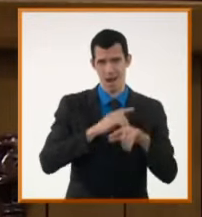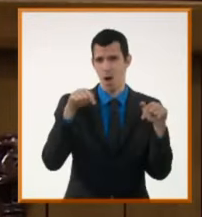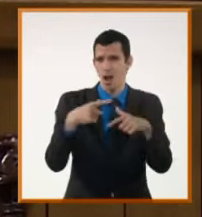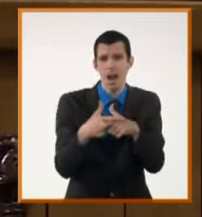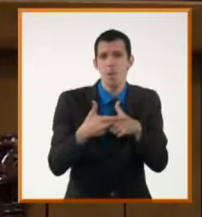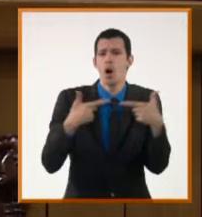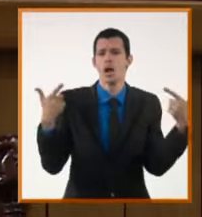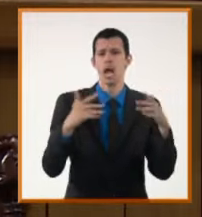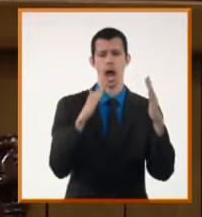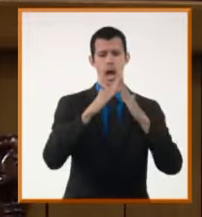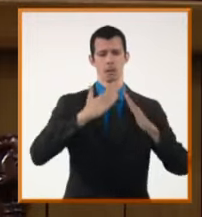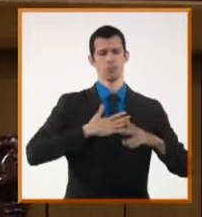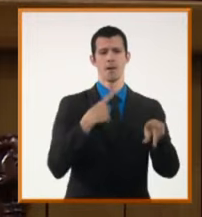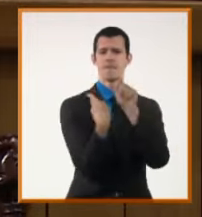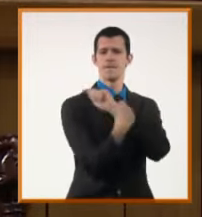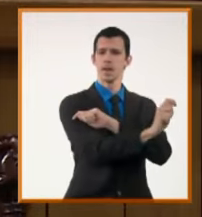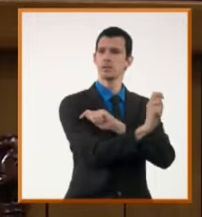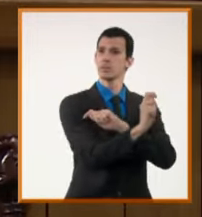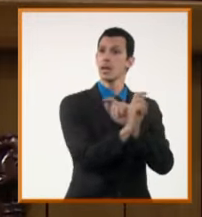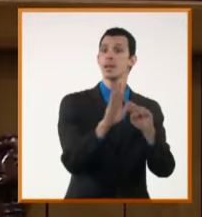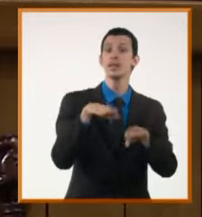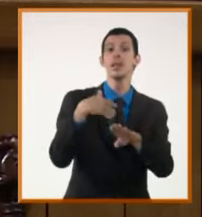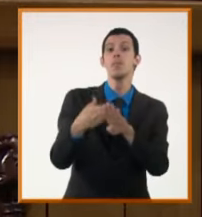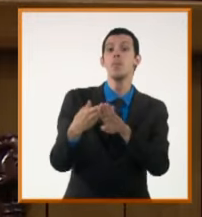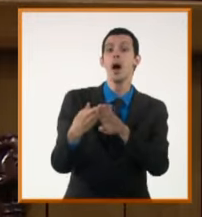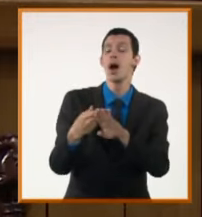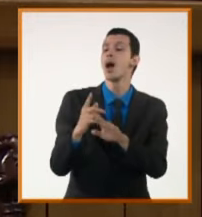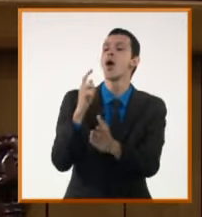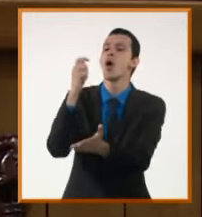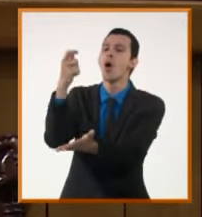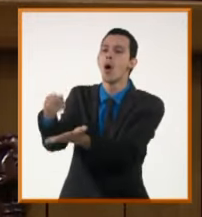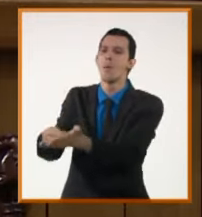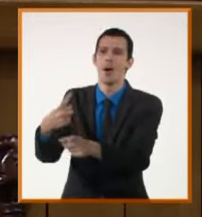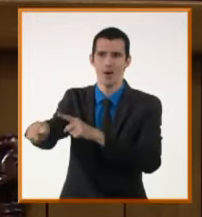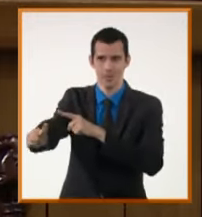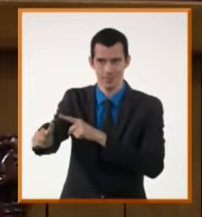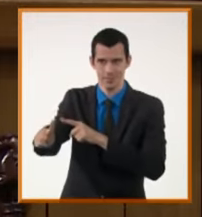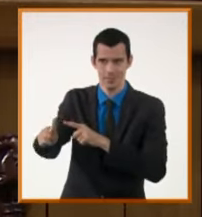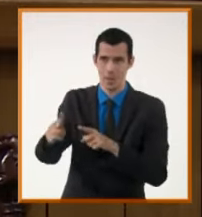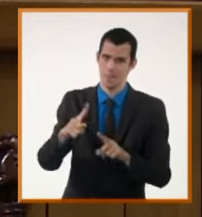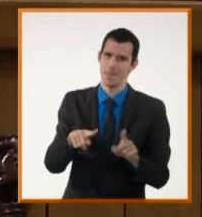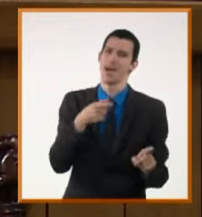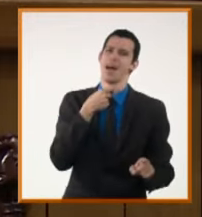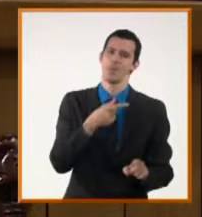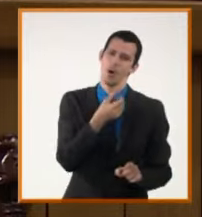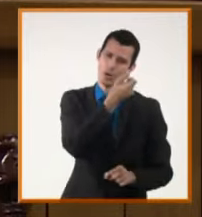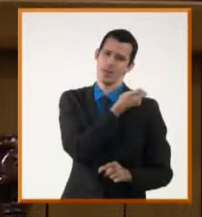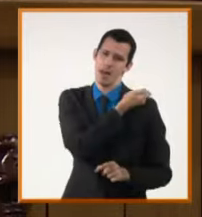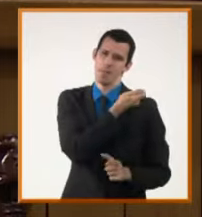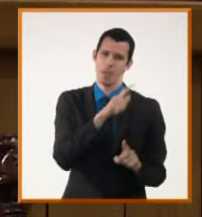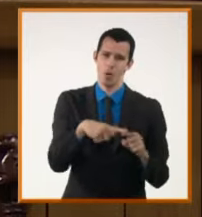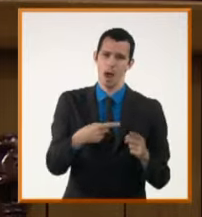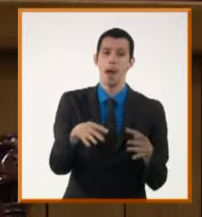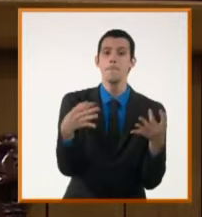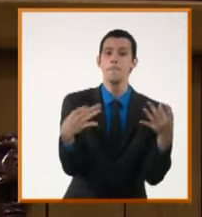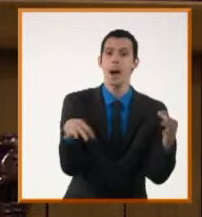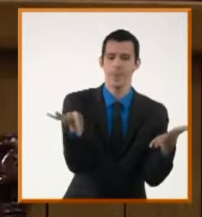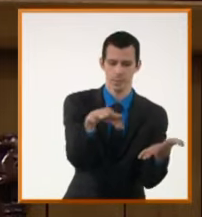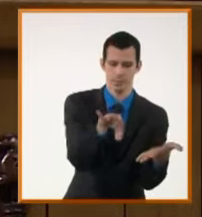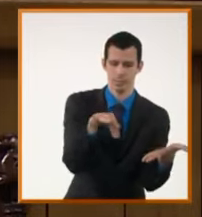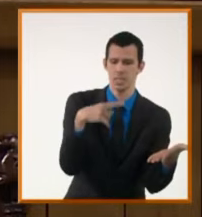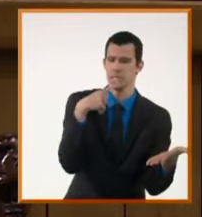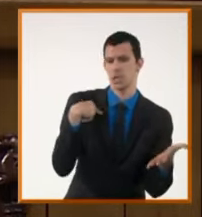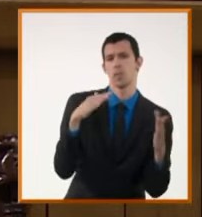gente te vende y dice, pero no podemos declarar el precio real en que te la estoy vendiendo. Y por tanto, se informa